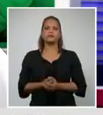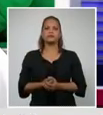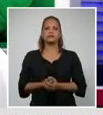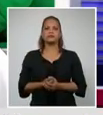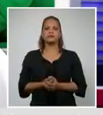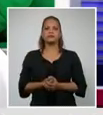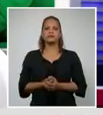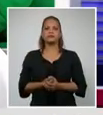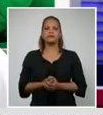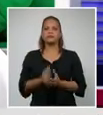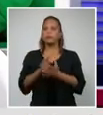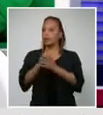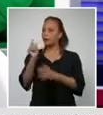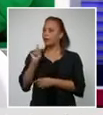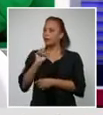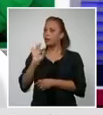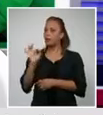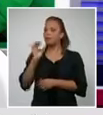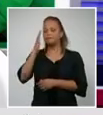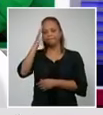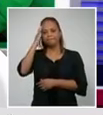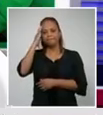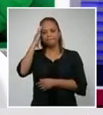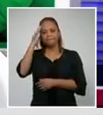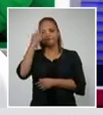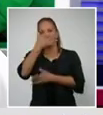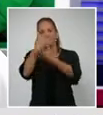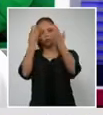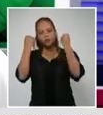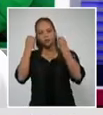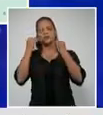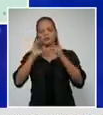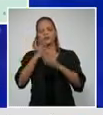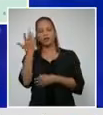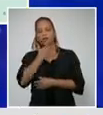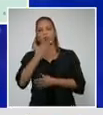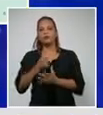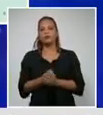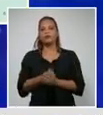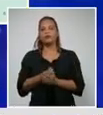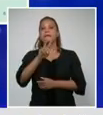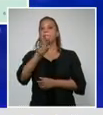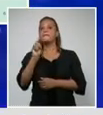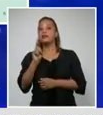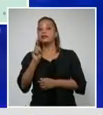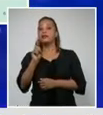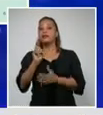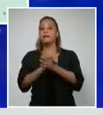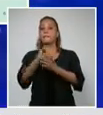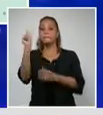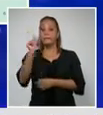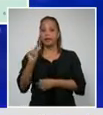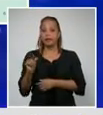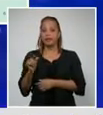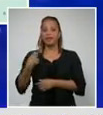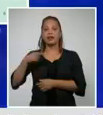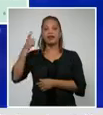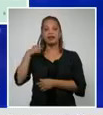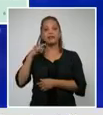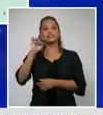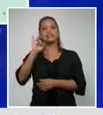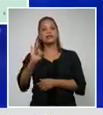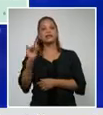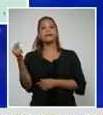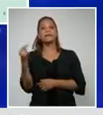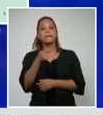Mayabeque tampoco. Bien, me disculpan ahí. De Mayabeque 20 casos. Ayer 7 menos que la